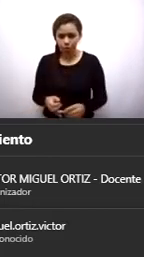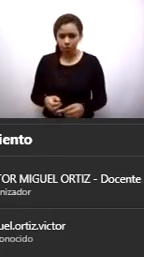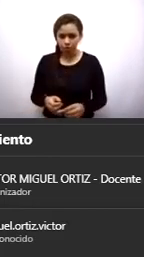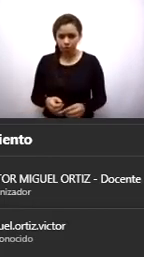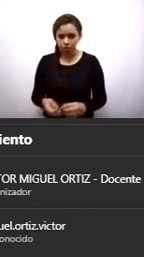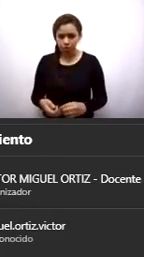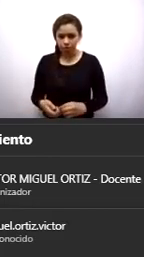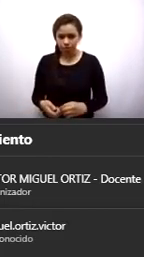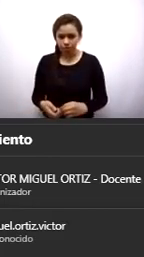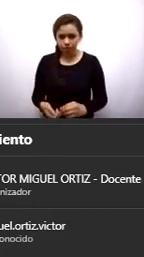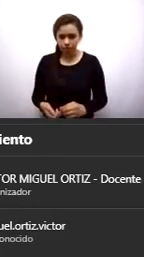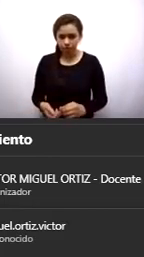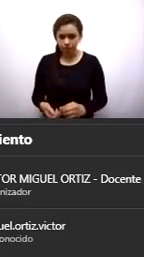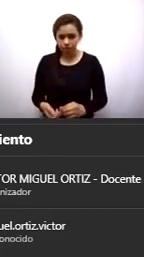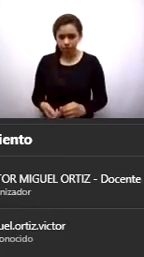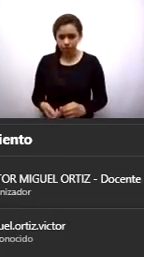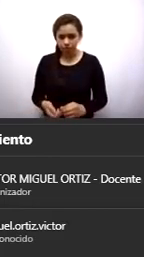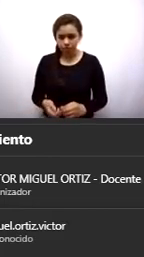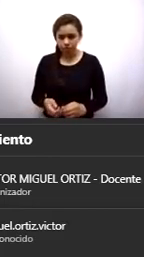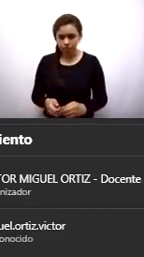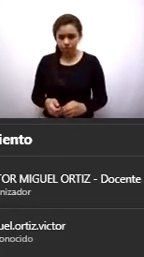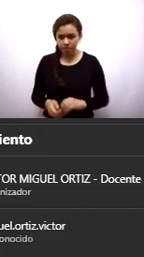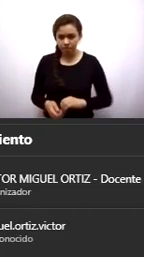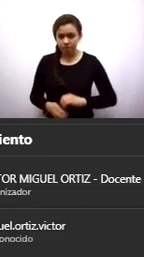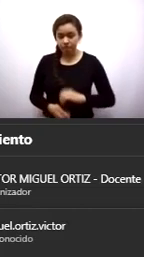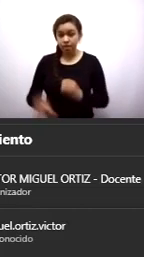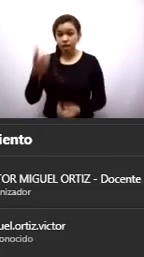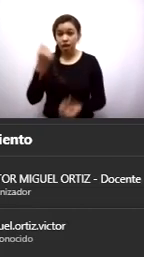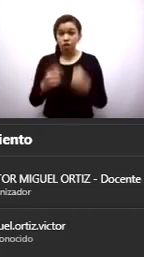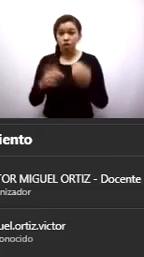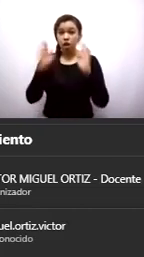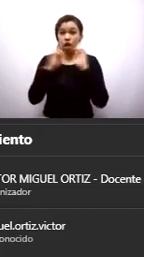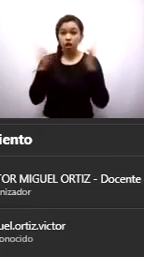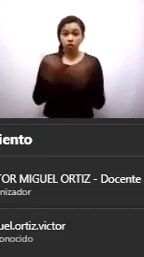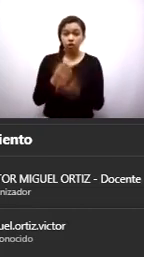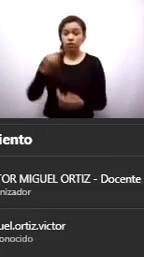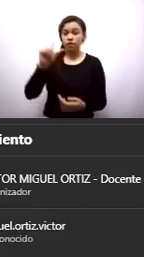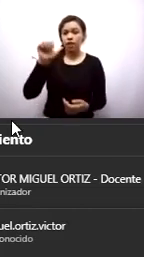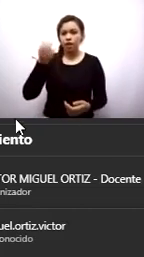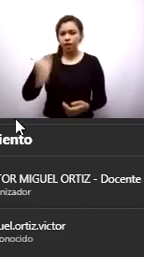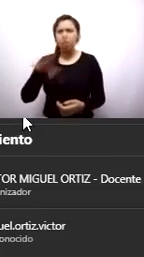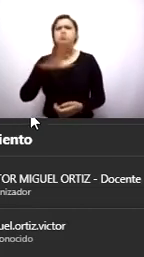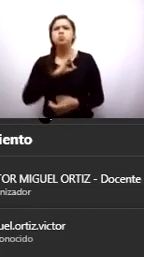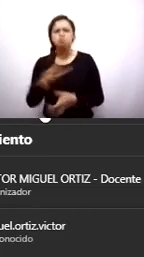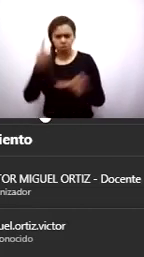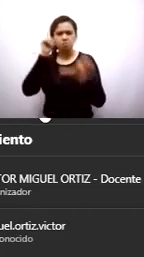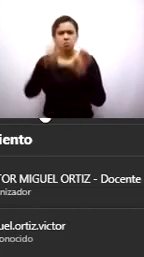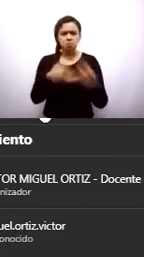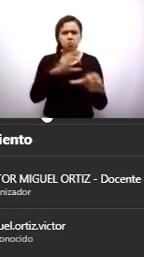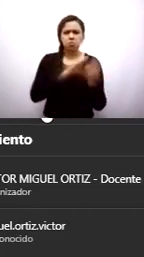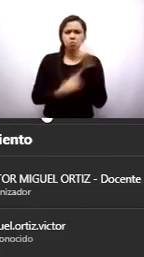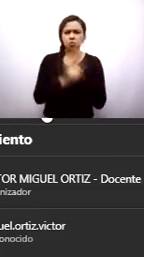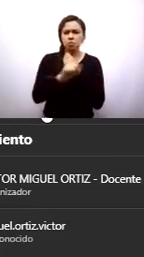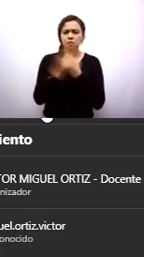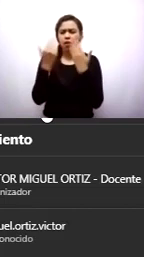Si alguien tiene dentro de sus posibilidades acceder a la reunión y quiere hacerlo, no hay ningún problema.